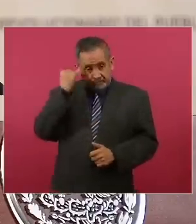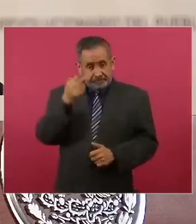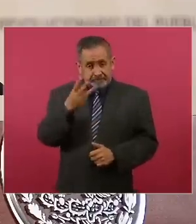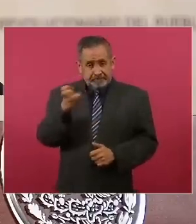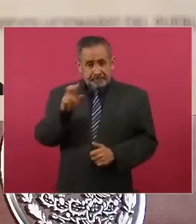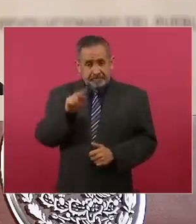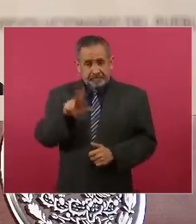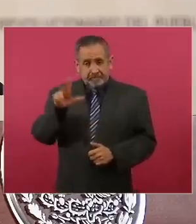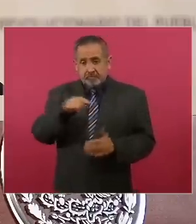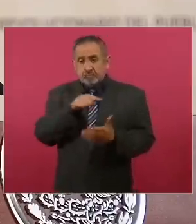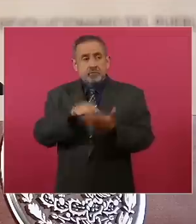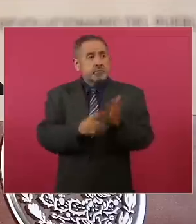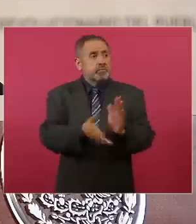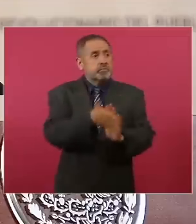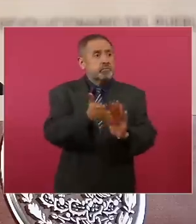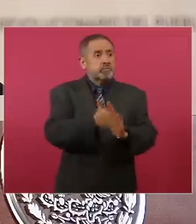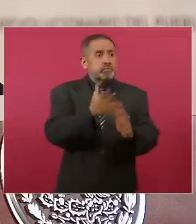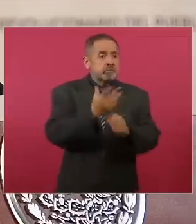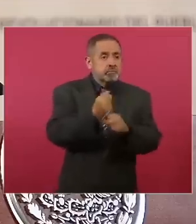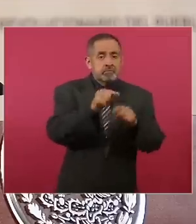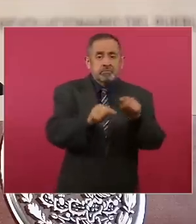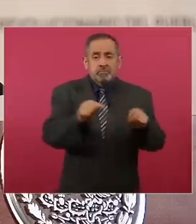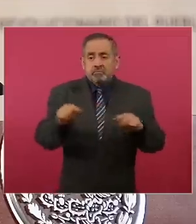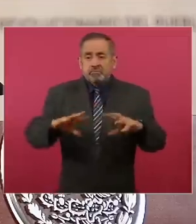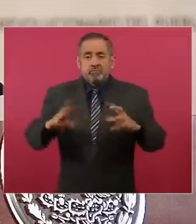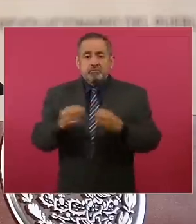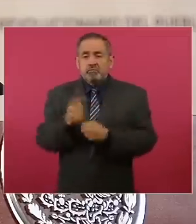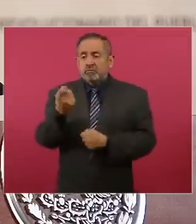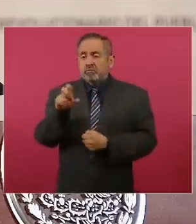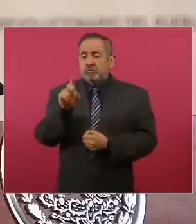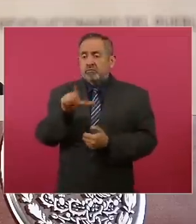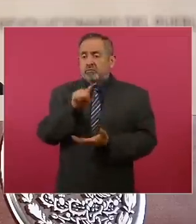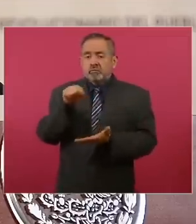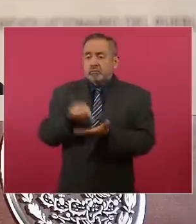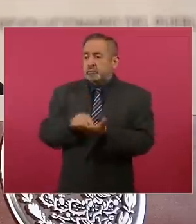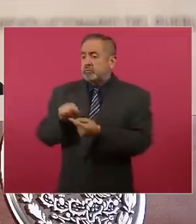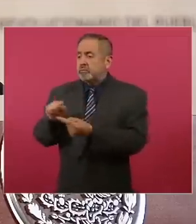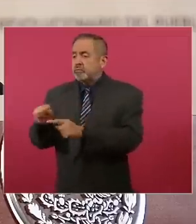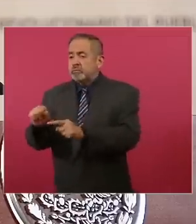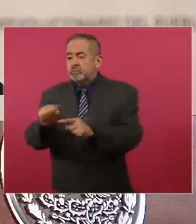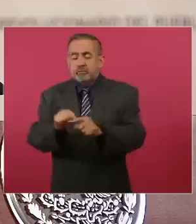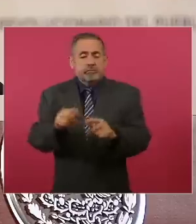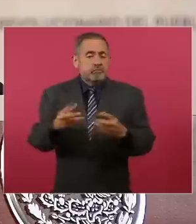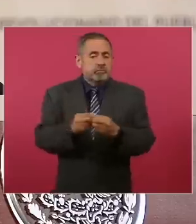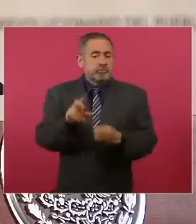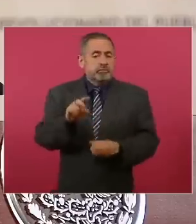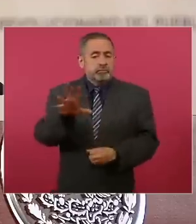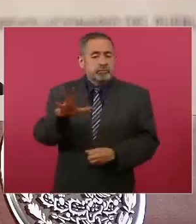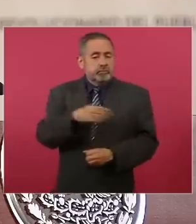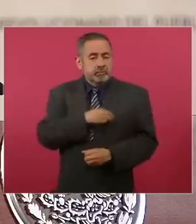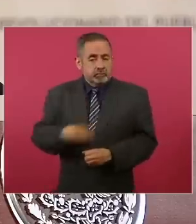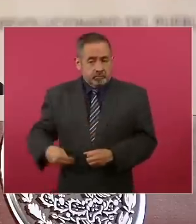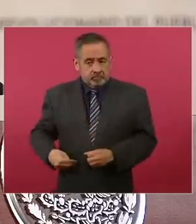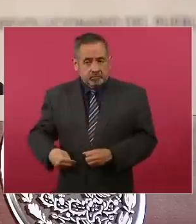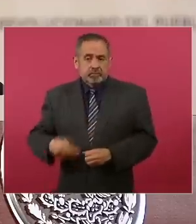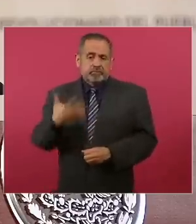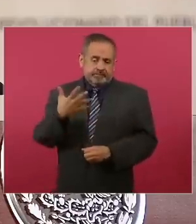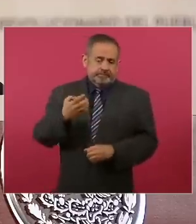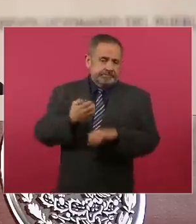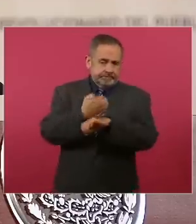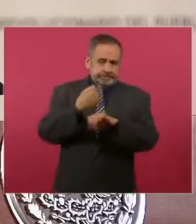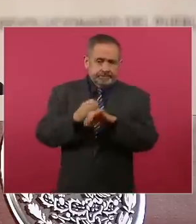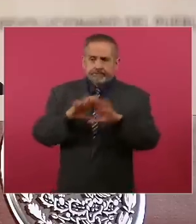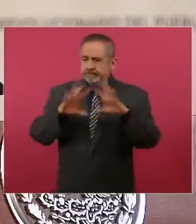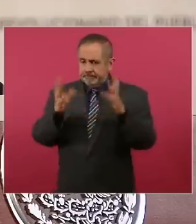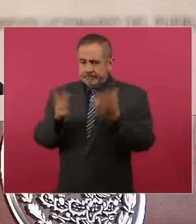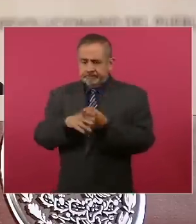obras sociales que se realizan en 130 localidades de 35 municipios de los 5 estados que conforman